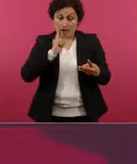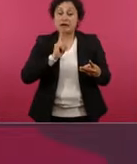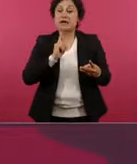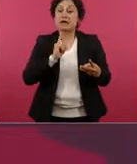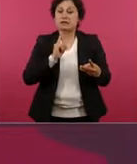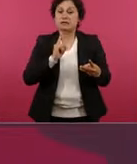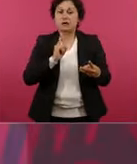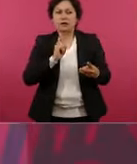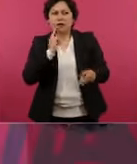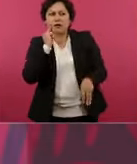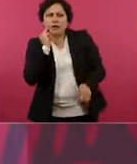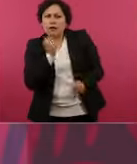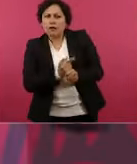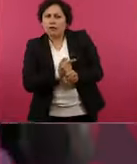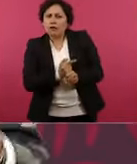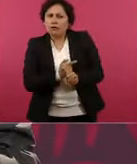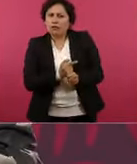de homicidio al papá,